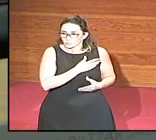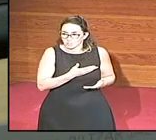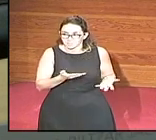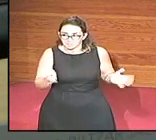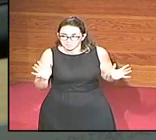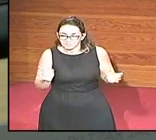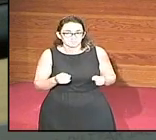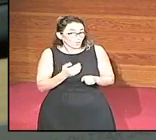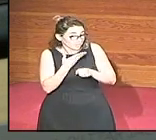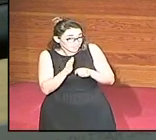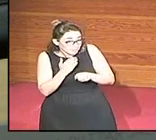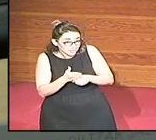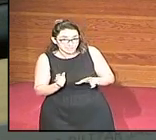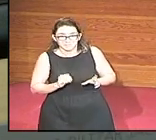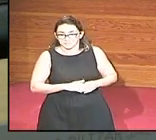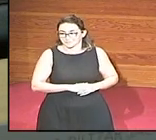cervezas.